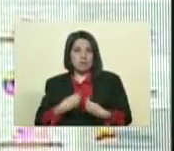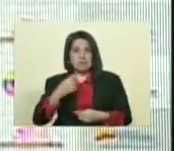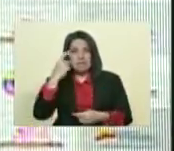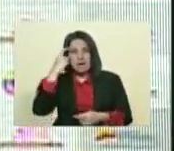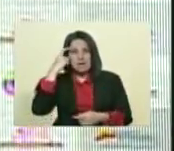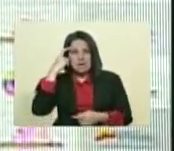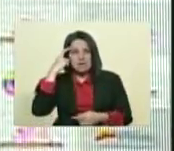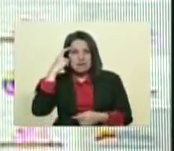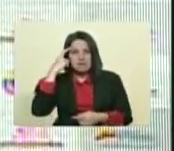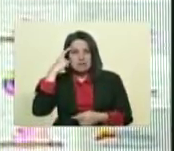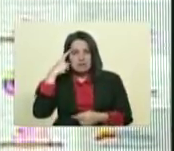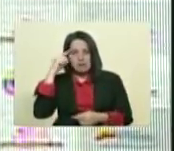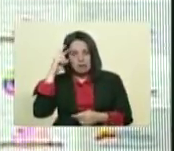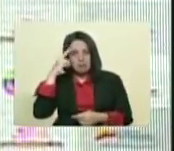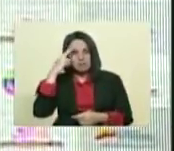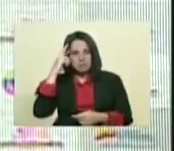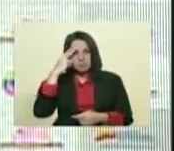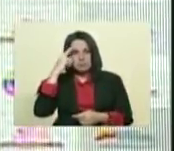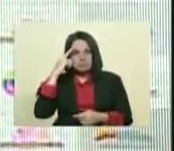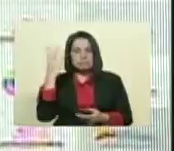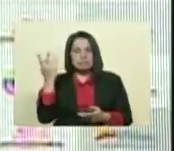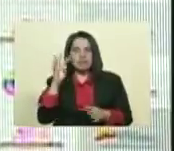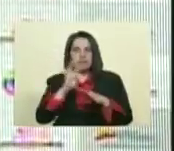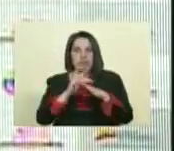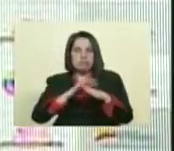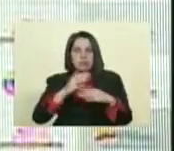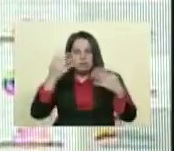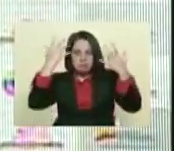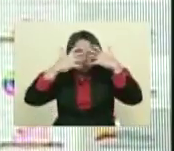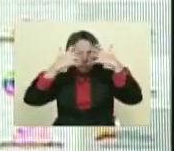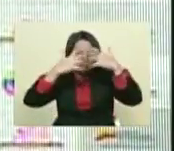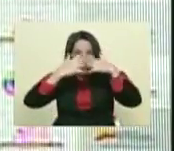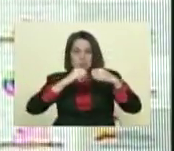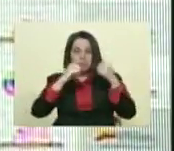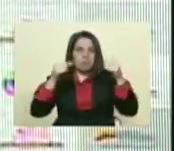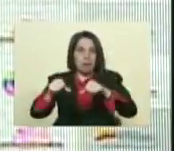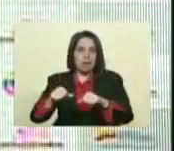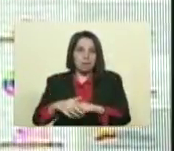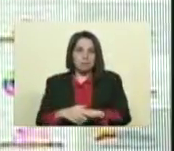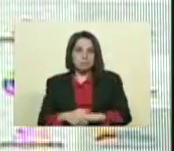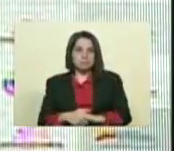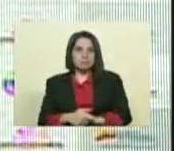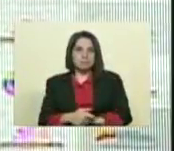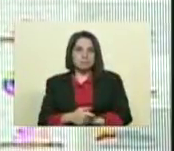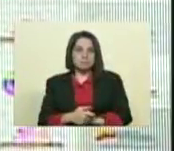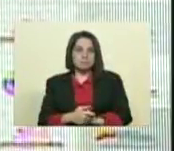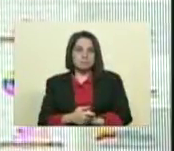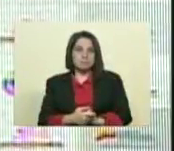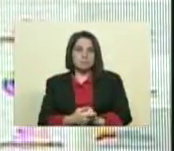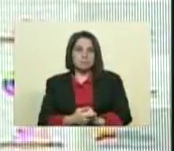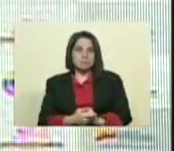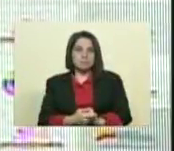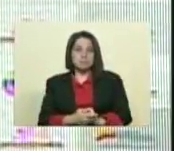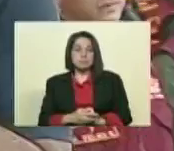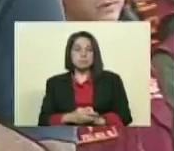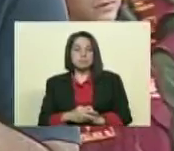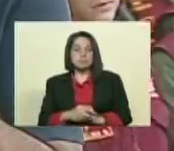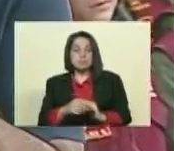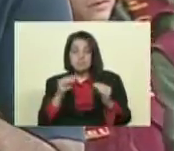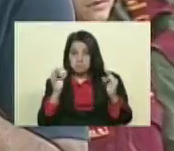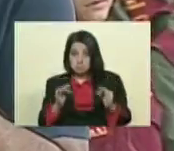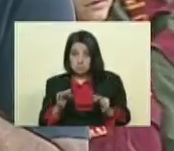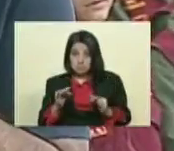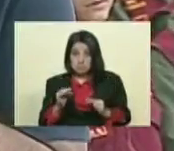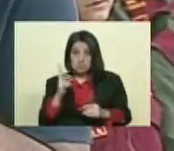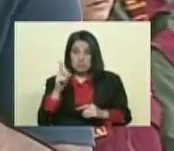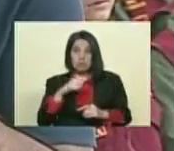la conducta, del cerebro, del funcionamiento del centro de mando que uno tiene aquí. ¿correcto? Así es, y